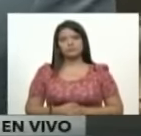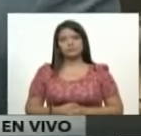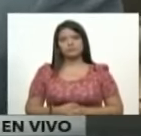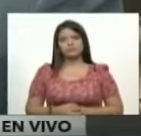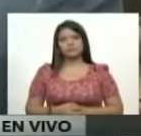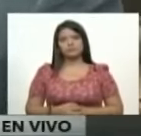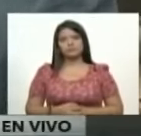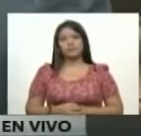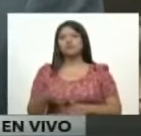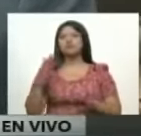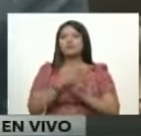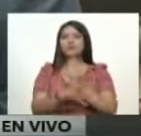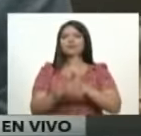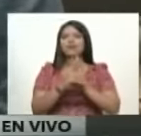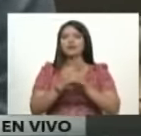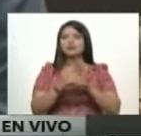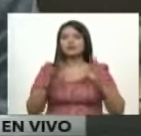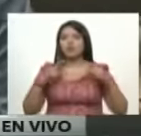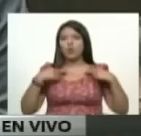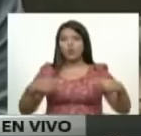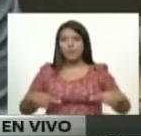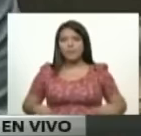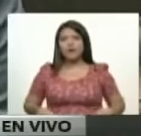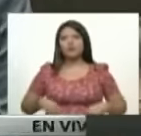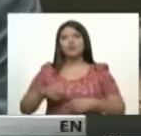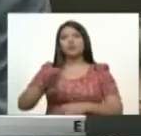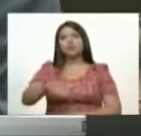Derechos Humanos de la Universidad Santa María,